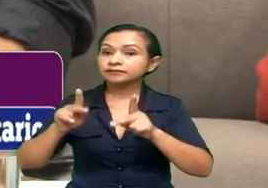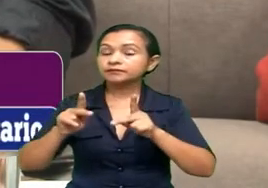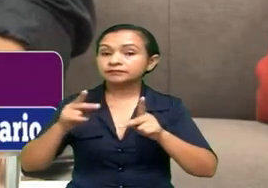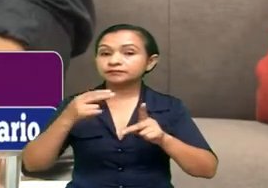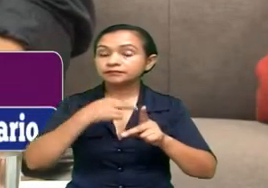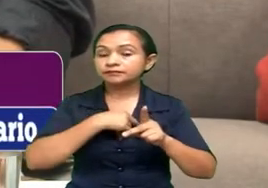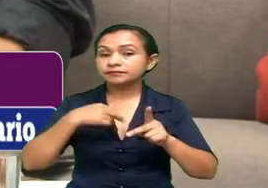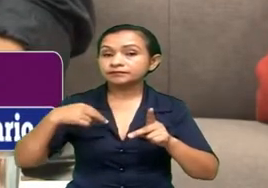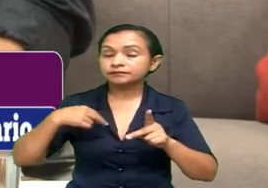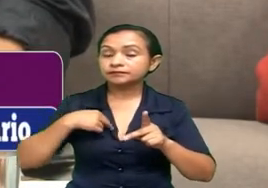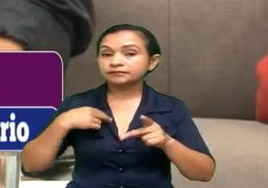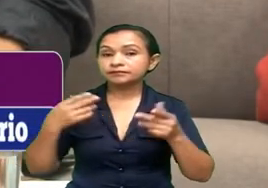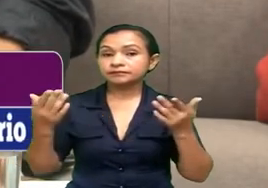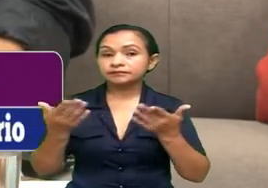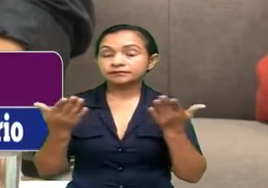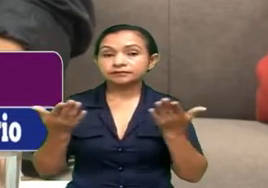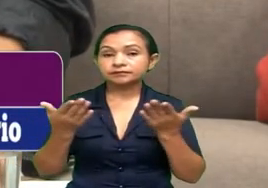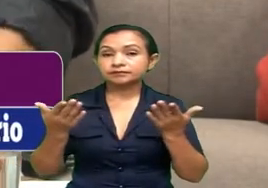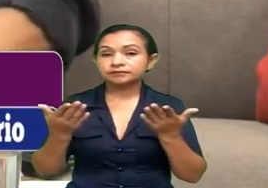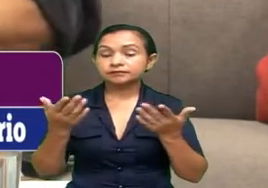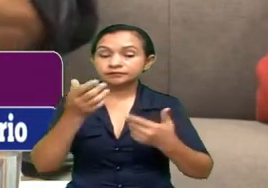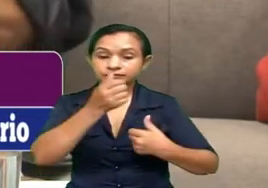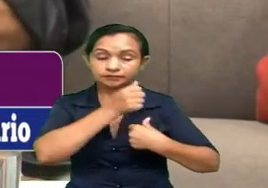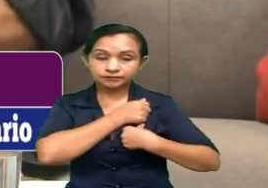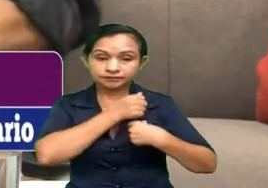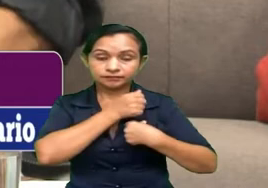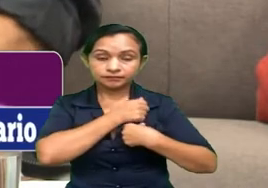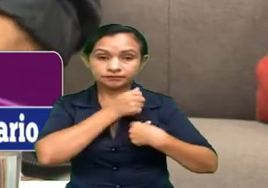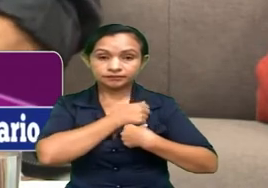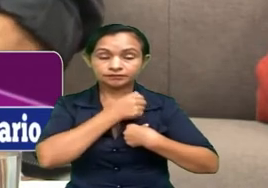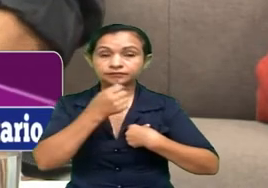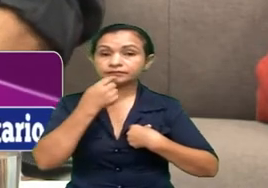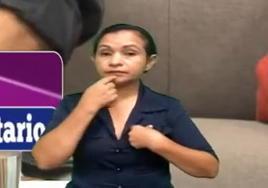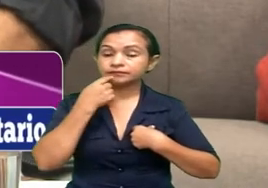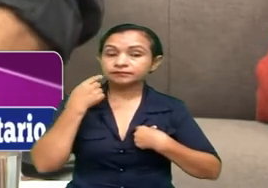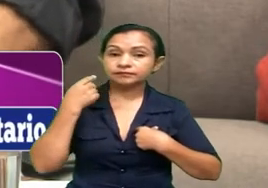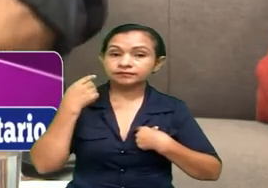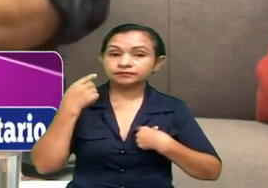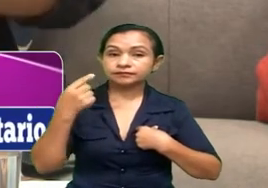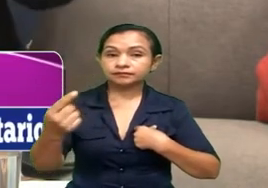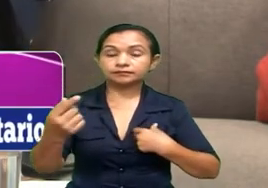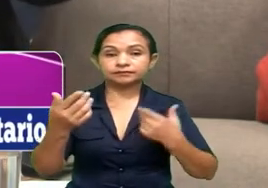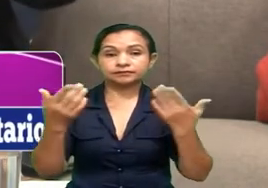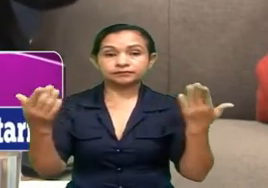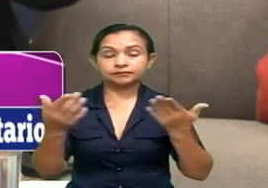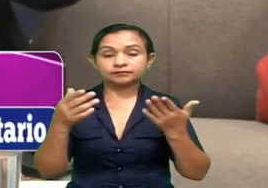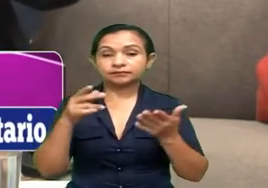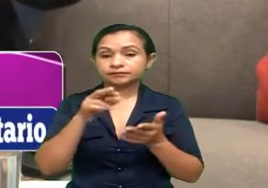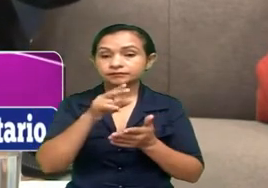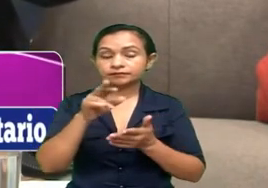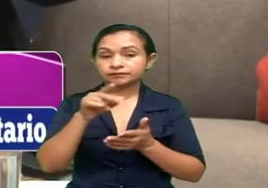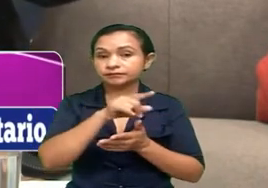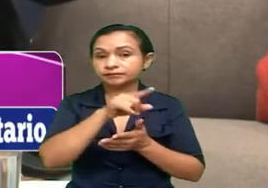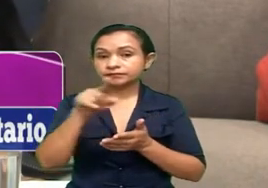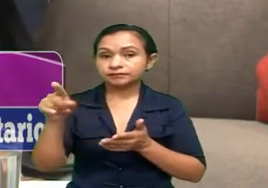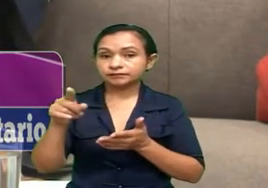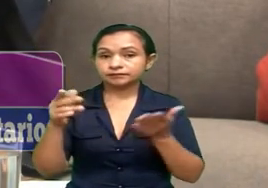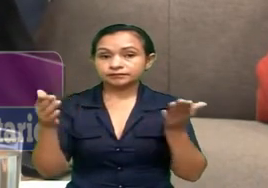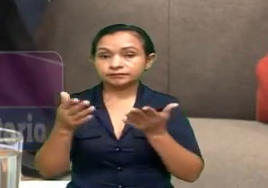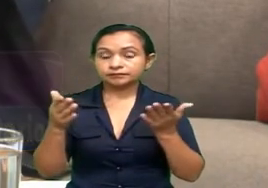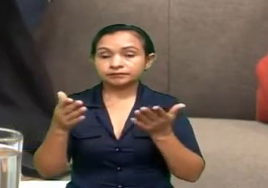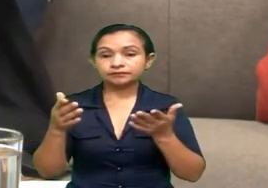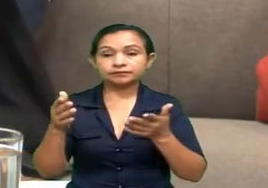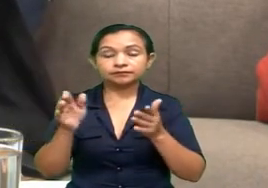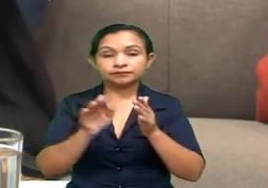tuvieron pérdidas militares, y hay que destacarlo que en ese momento la